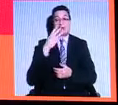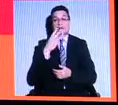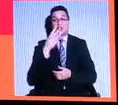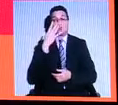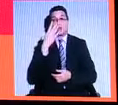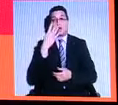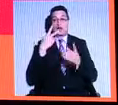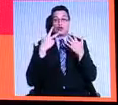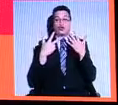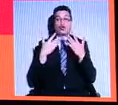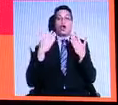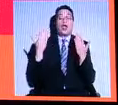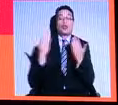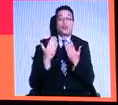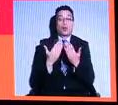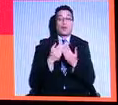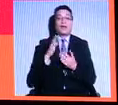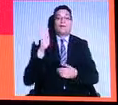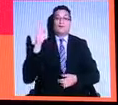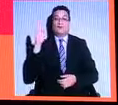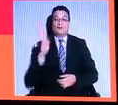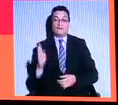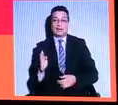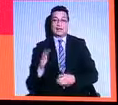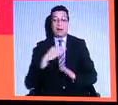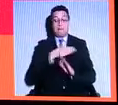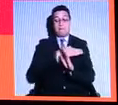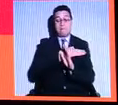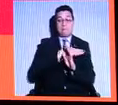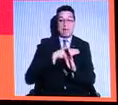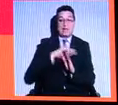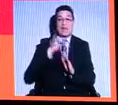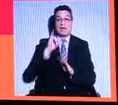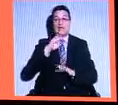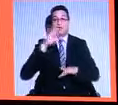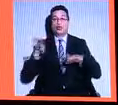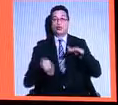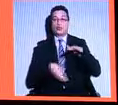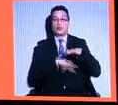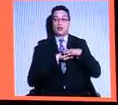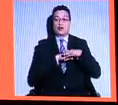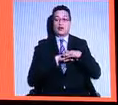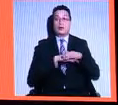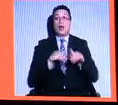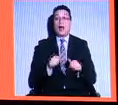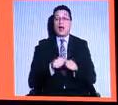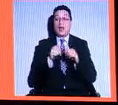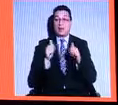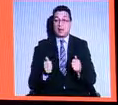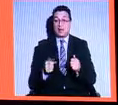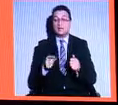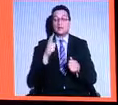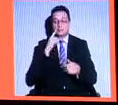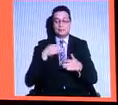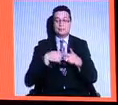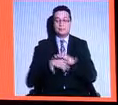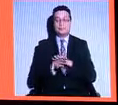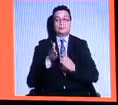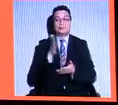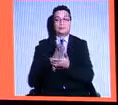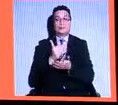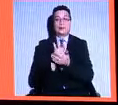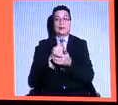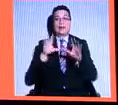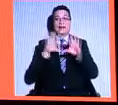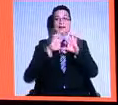498.348 estudiantes de educación básica, media y superior. A la vez, entró en operación el